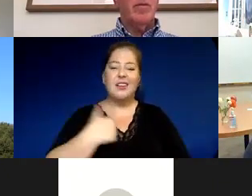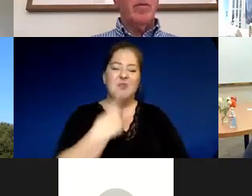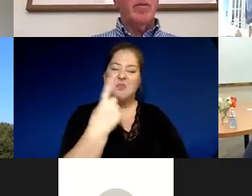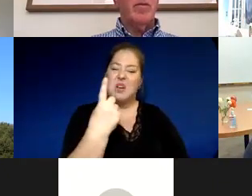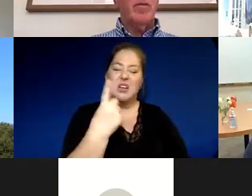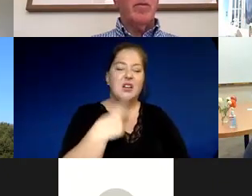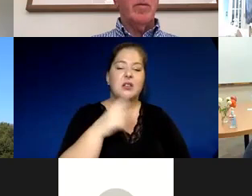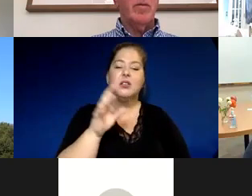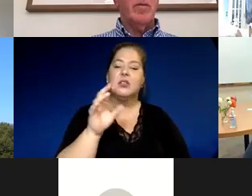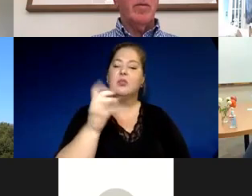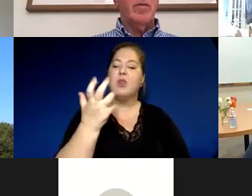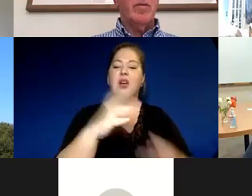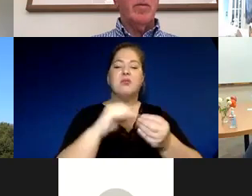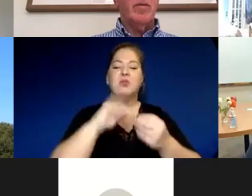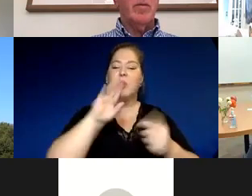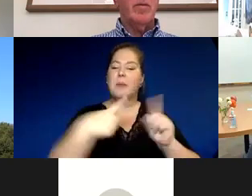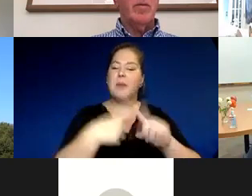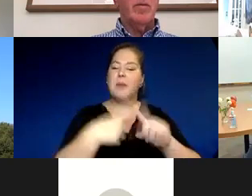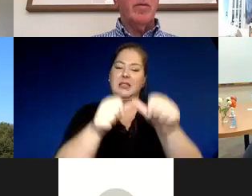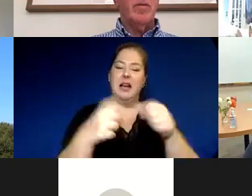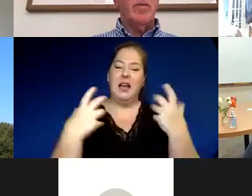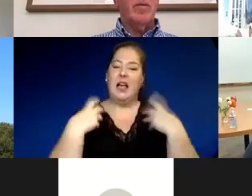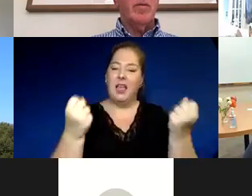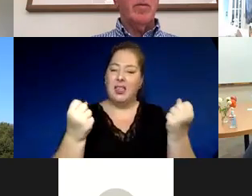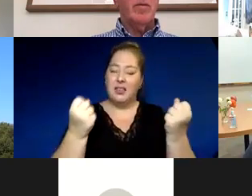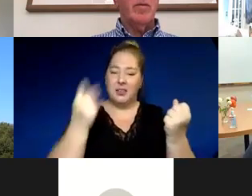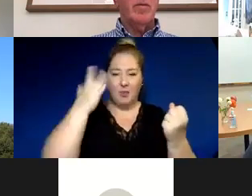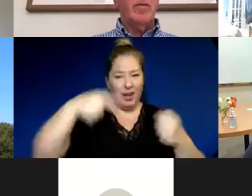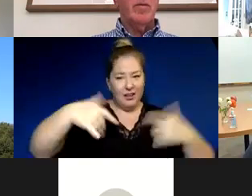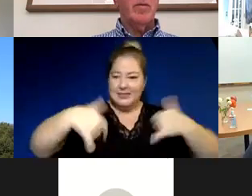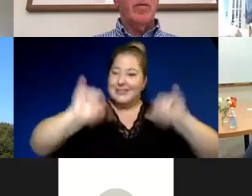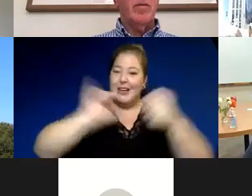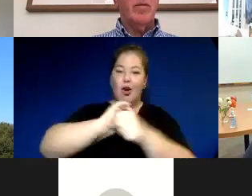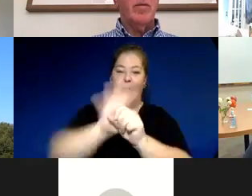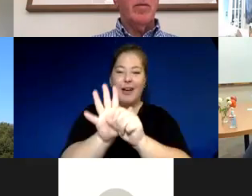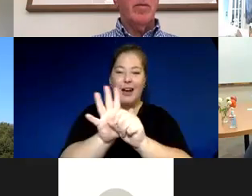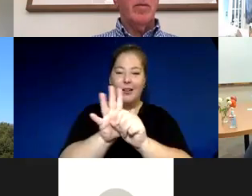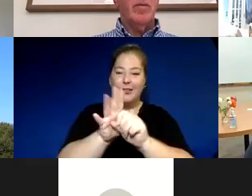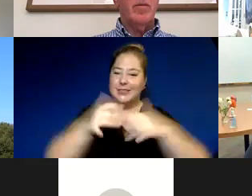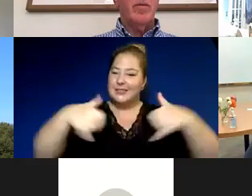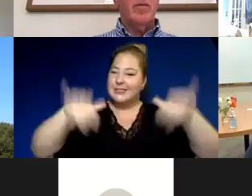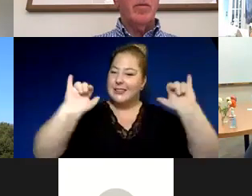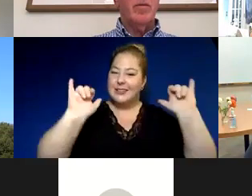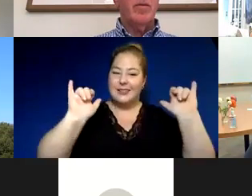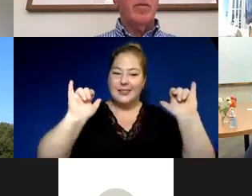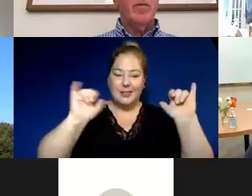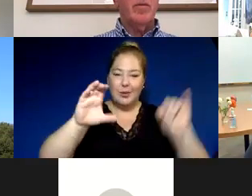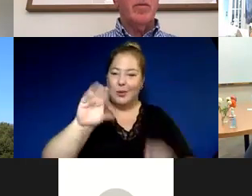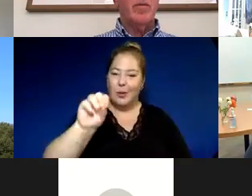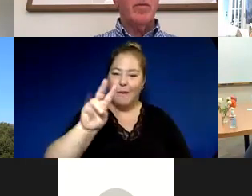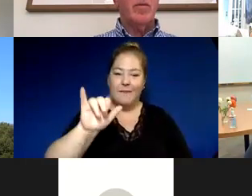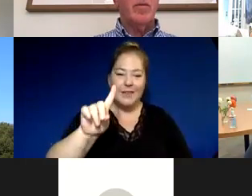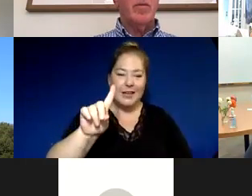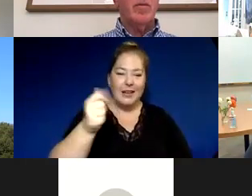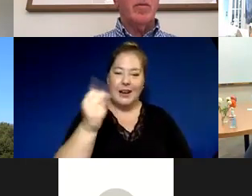salud, quiero recordarles que seguimos viviendo durante una pandemia. uno se puede distraer debido a los incendios